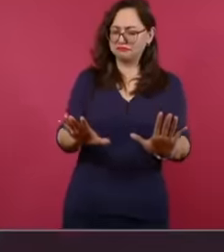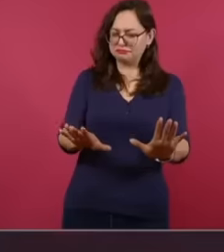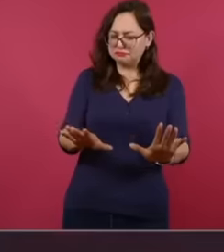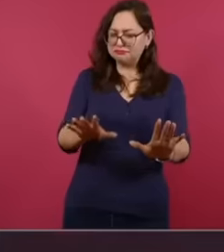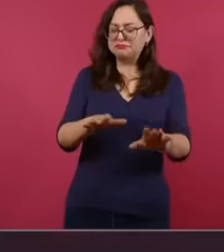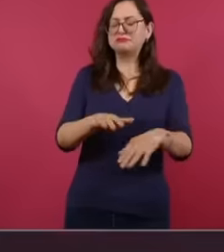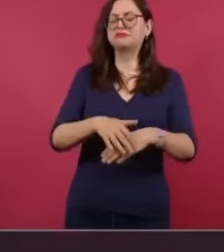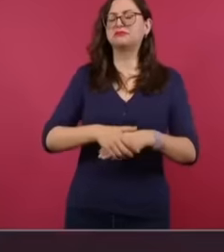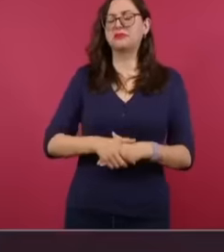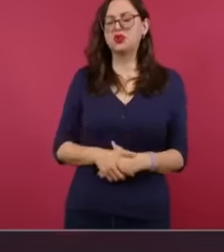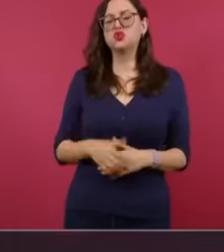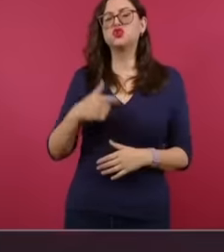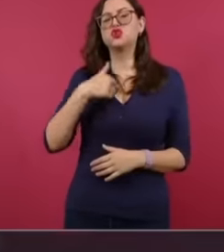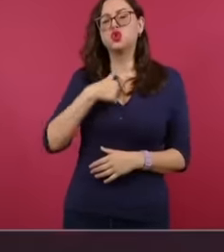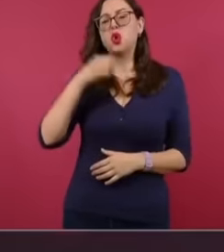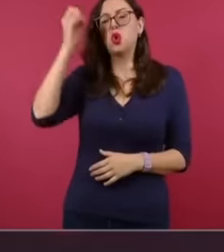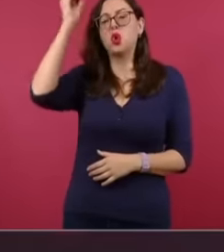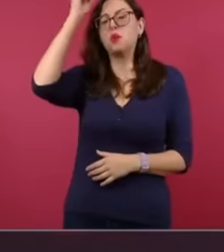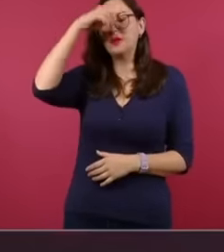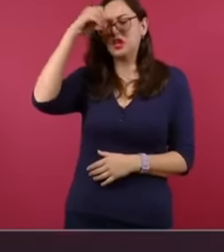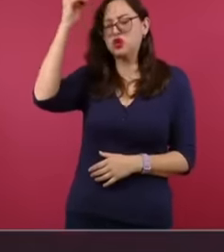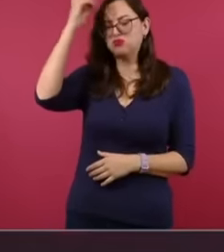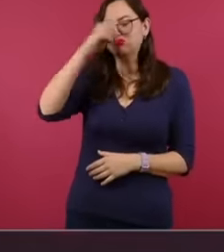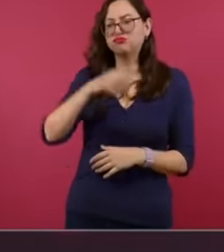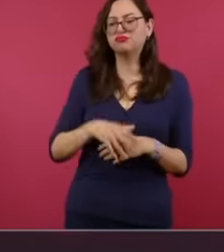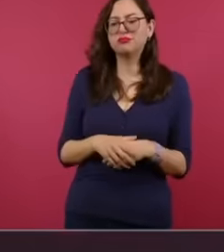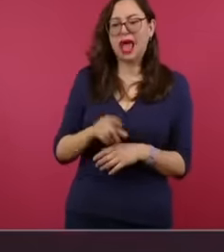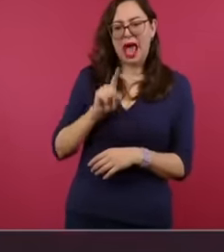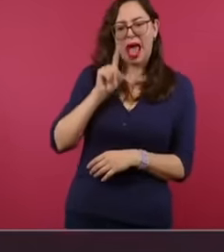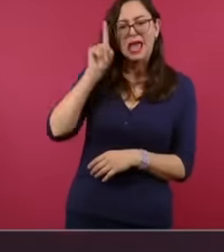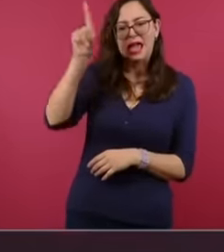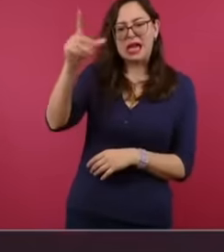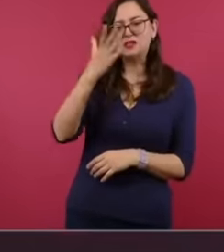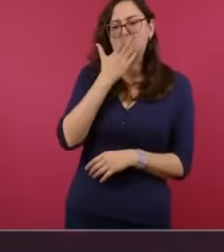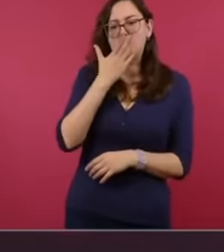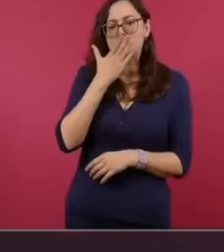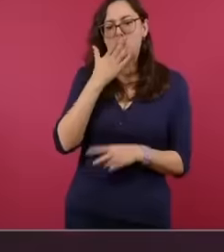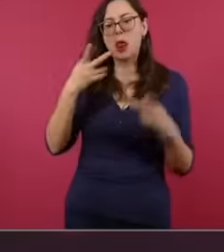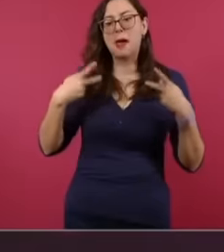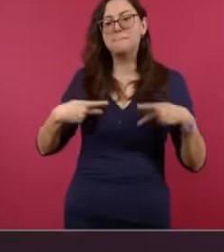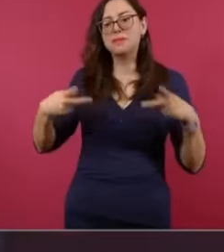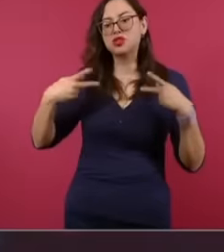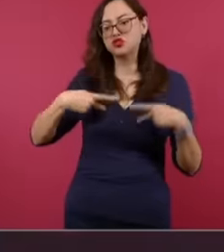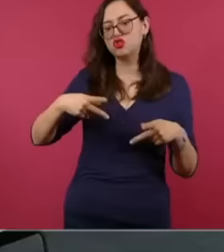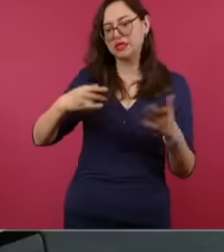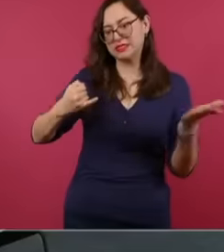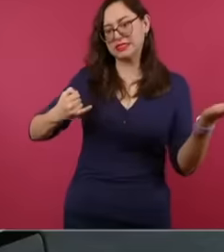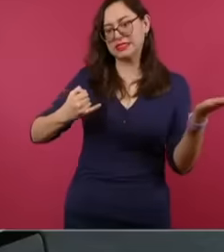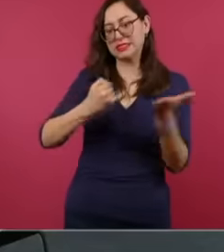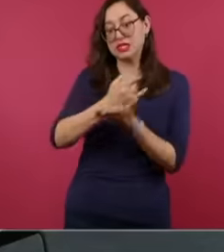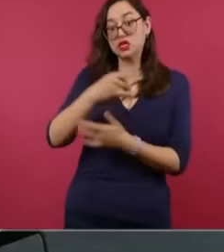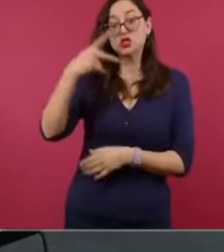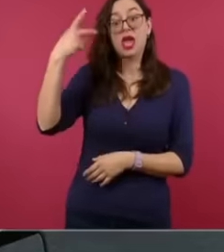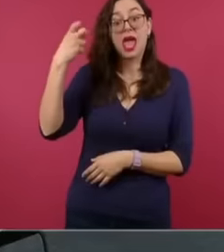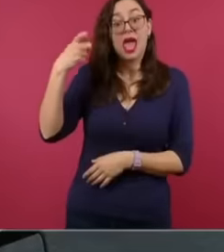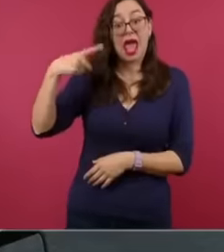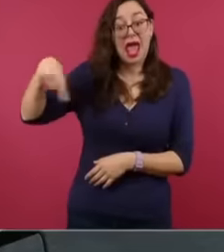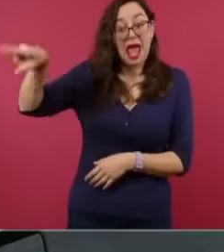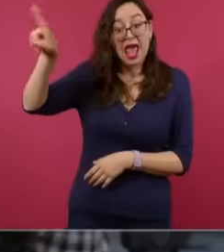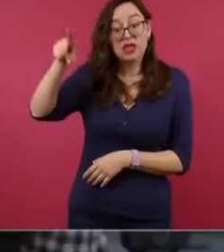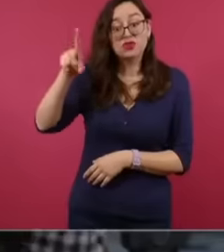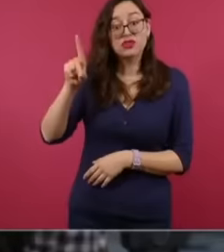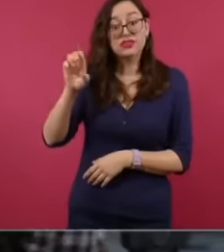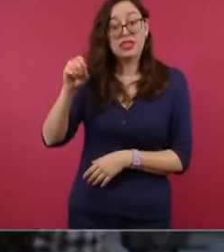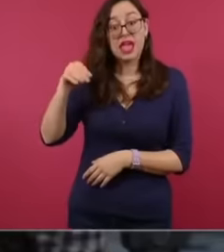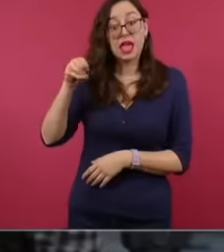te parece. No, pero que usted decidan los ciudadanos de Sonora. Eso es la democracia. Mire, usted, si usted va a Sonora